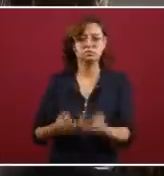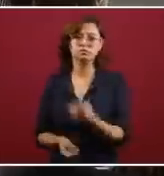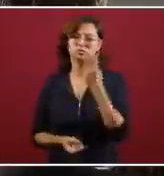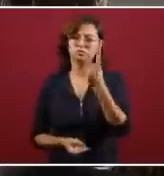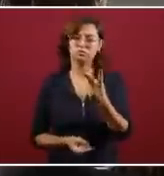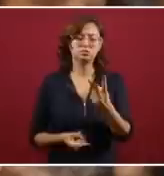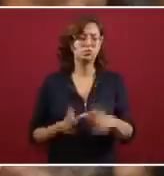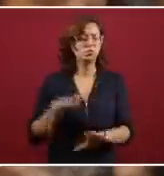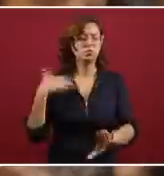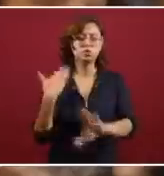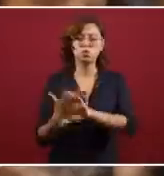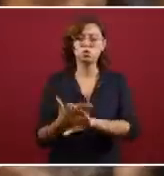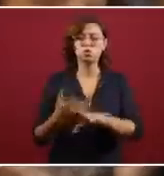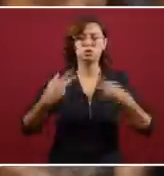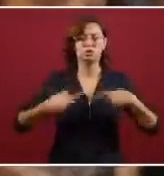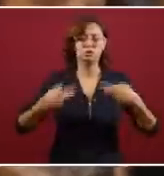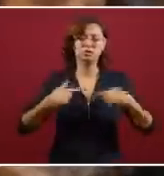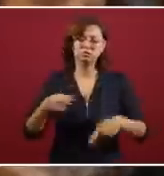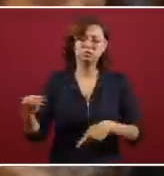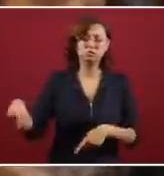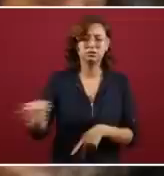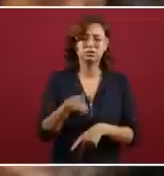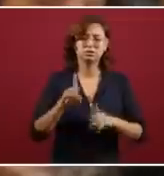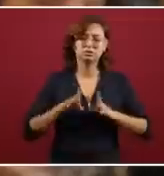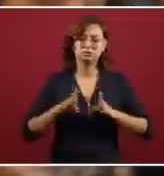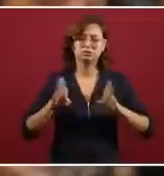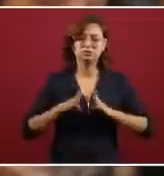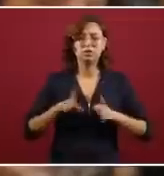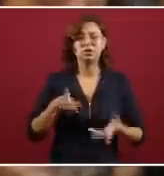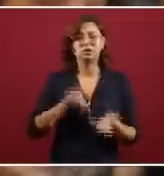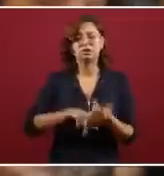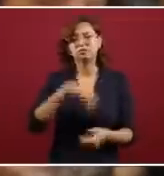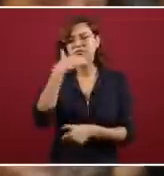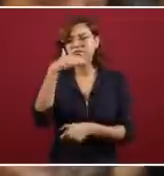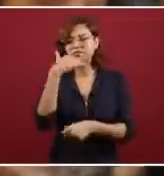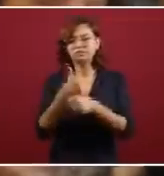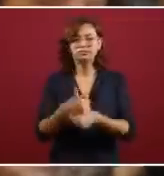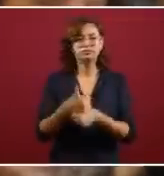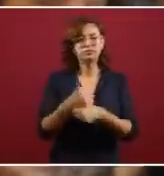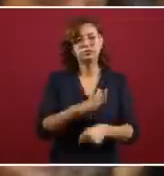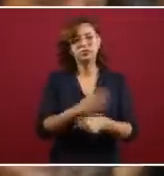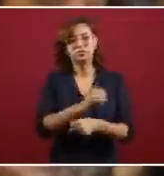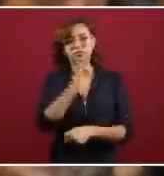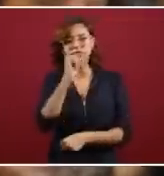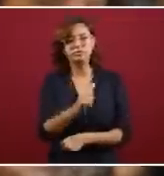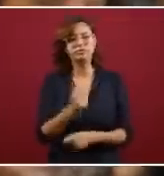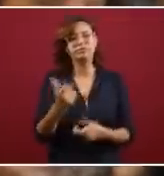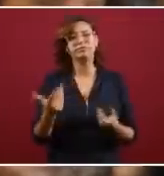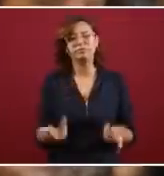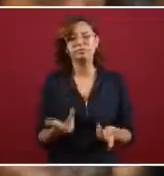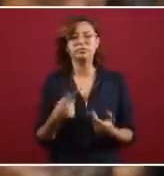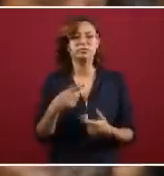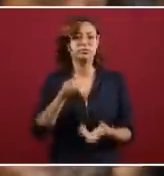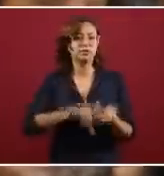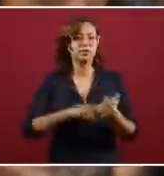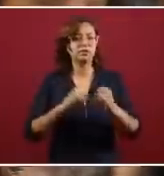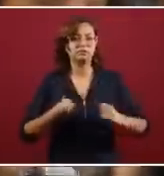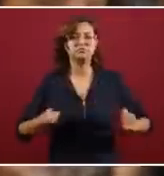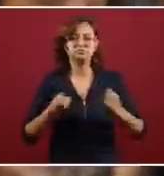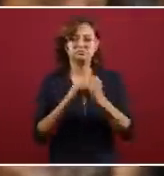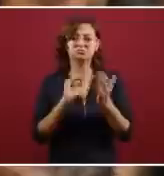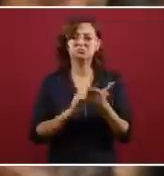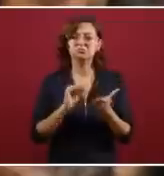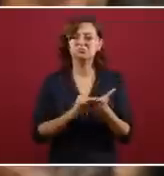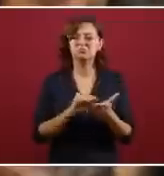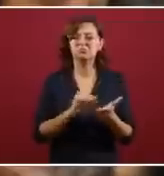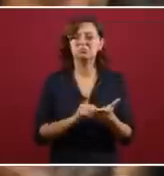cometieron contra elementos castrenses que fueron víctimas de la corrupción y de la impunidad que impera en esas instituciones y